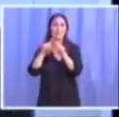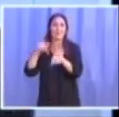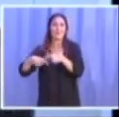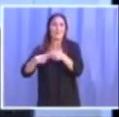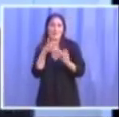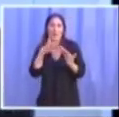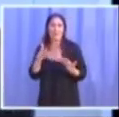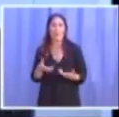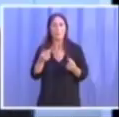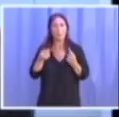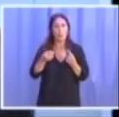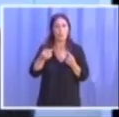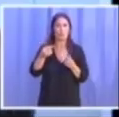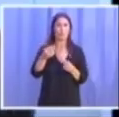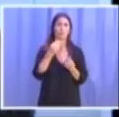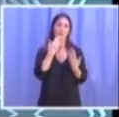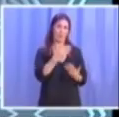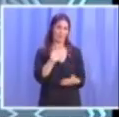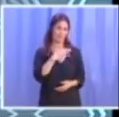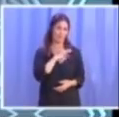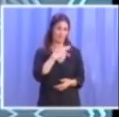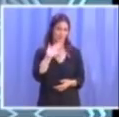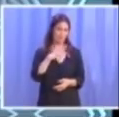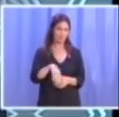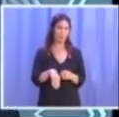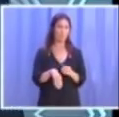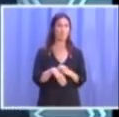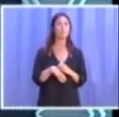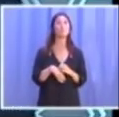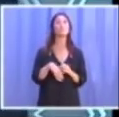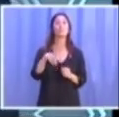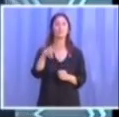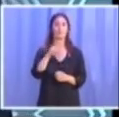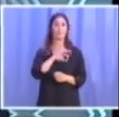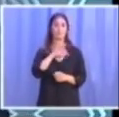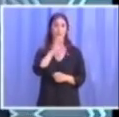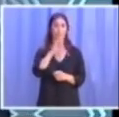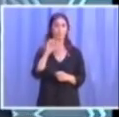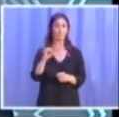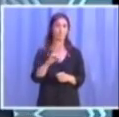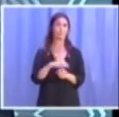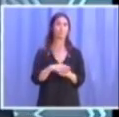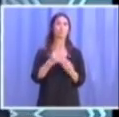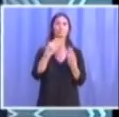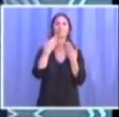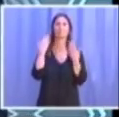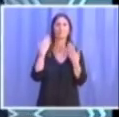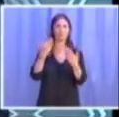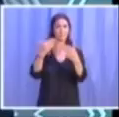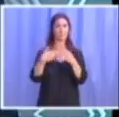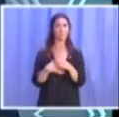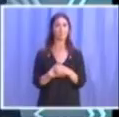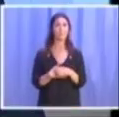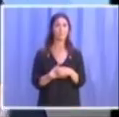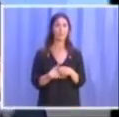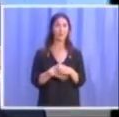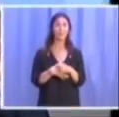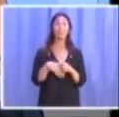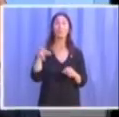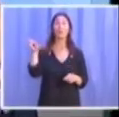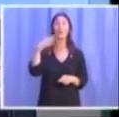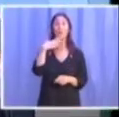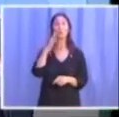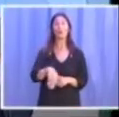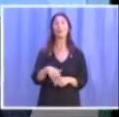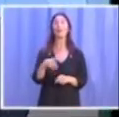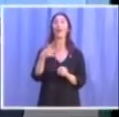de Granada. Gracias, señor Cuenca. Candidato del Partido Popular, Sebastián Pérez, su turno. Muchísimas gracias. Bien, cuando dice el señor